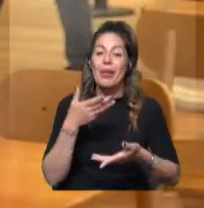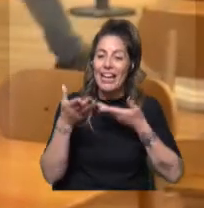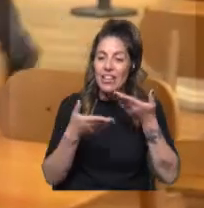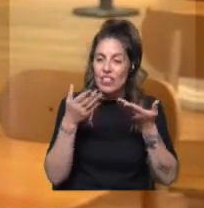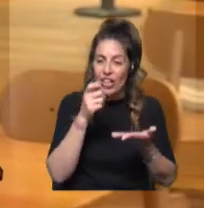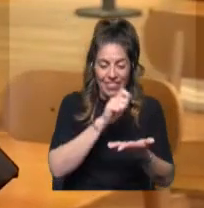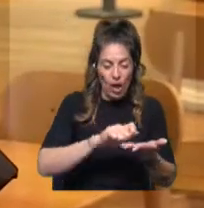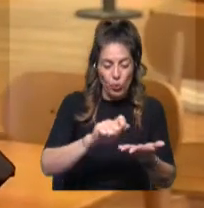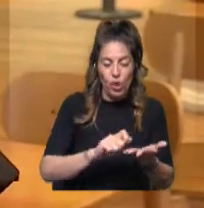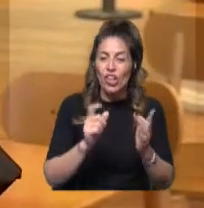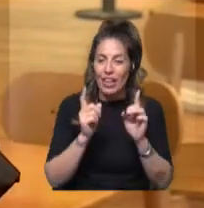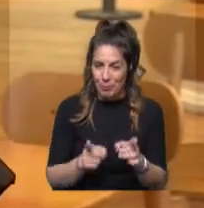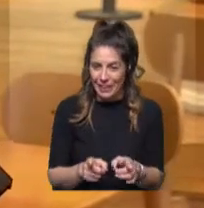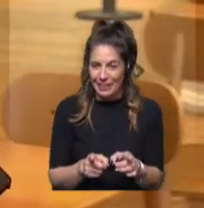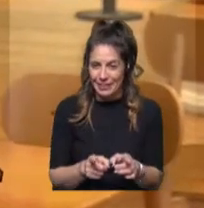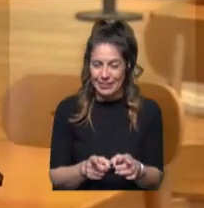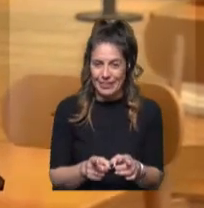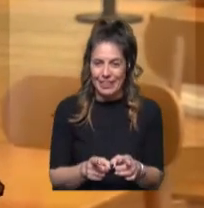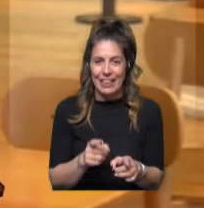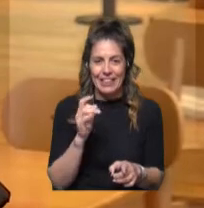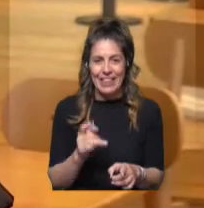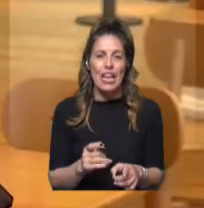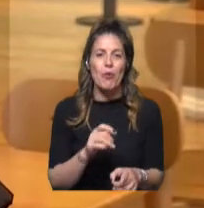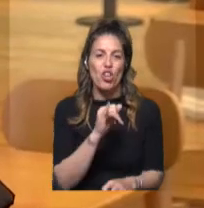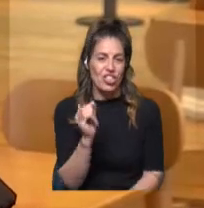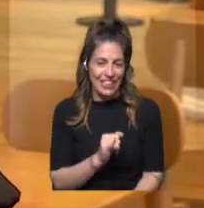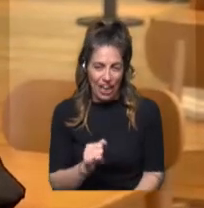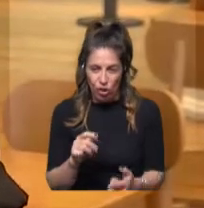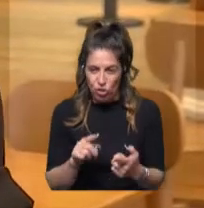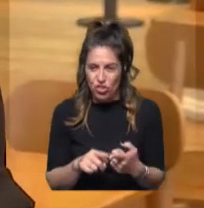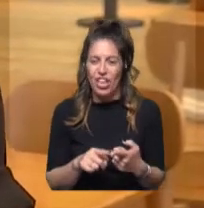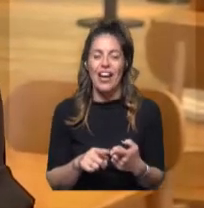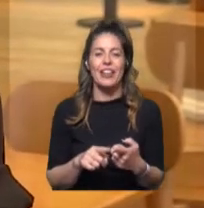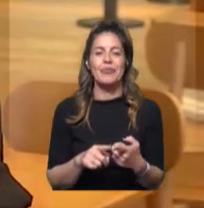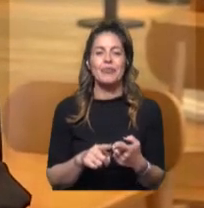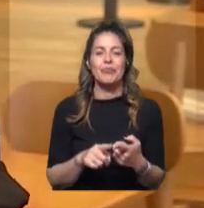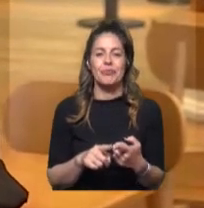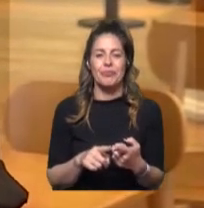sí. Sí, tenemos ahí, bueno, tenemos a Zita Rosa,